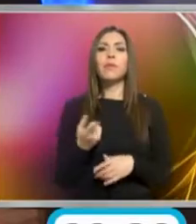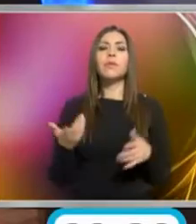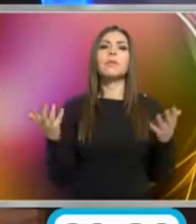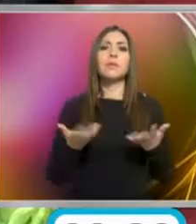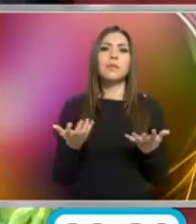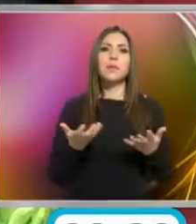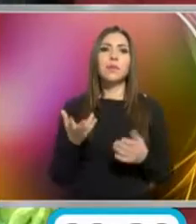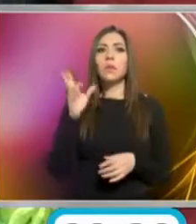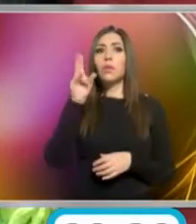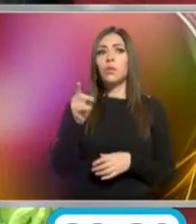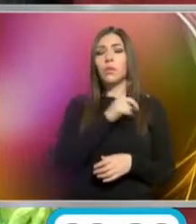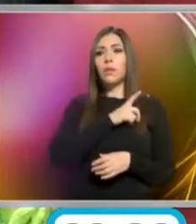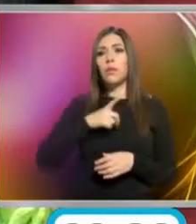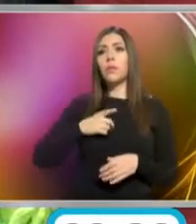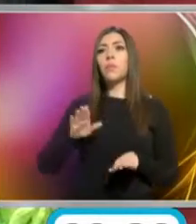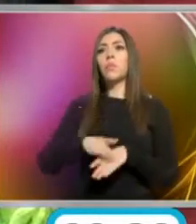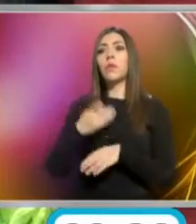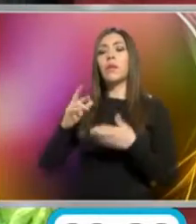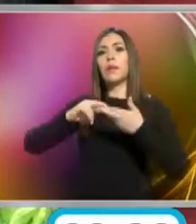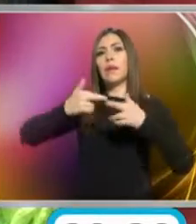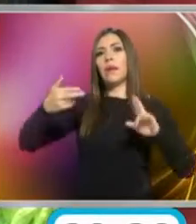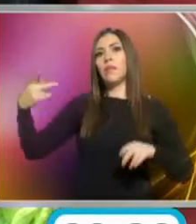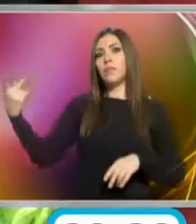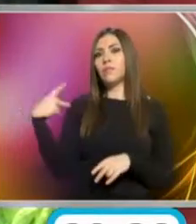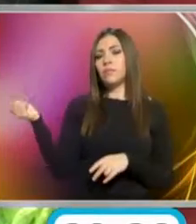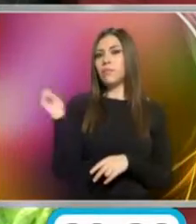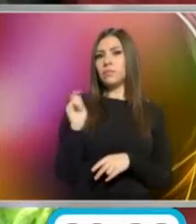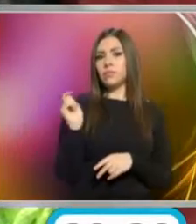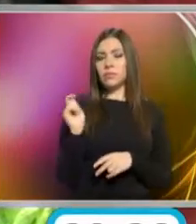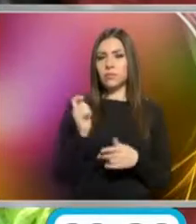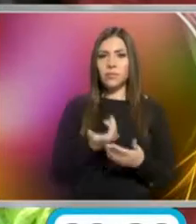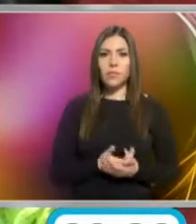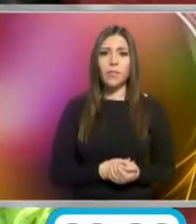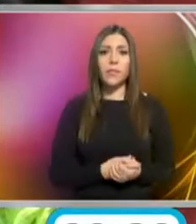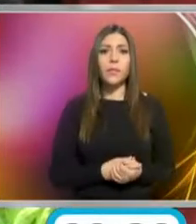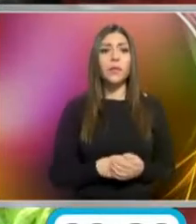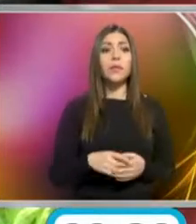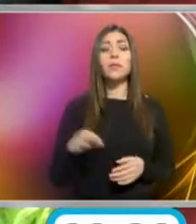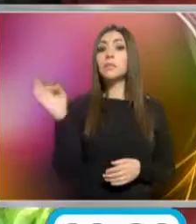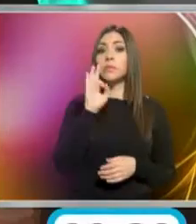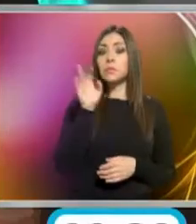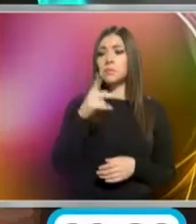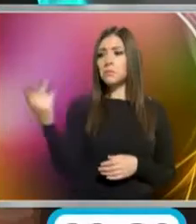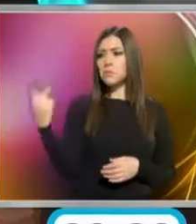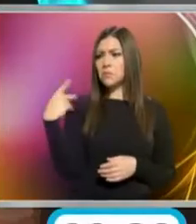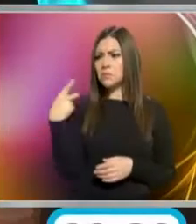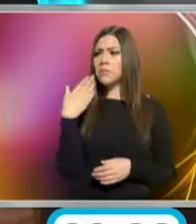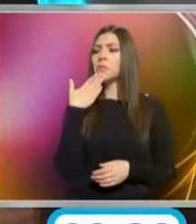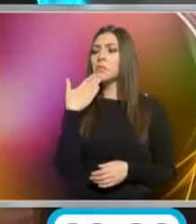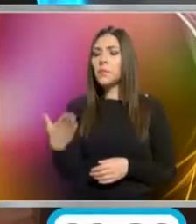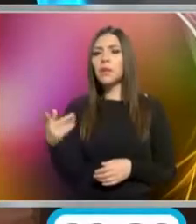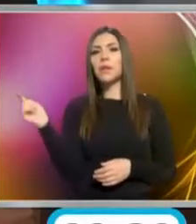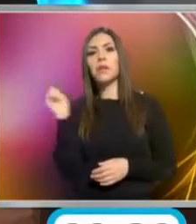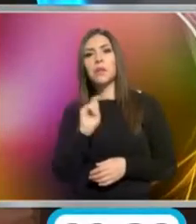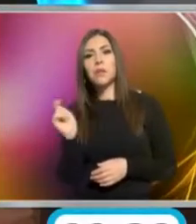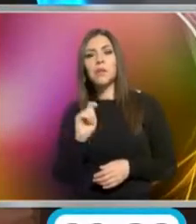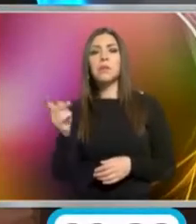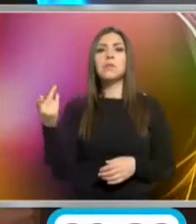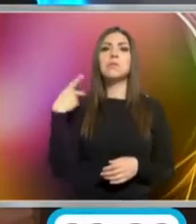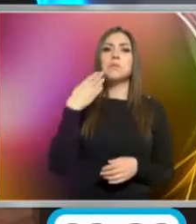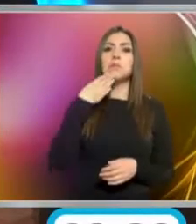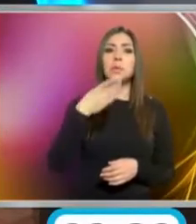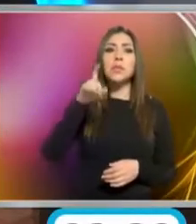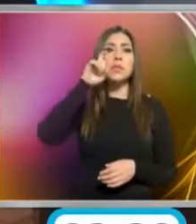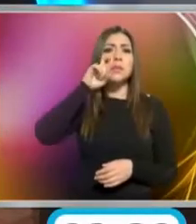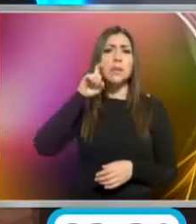ver con la relación en sí. Otro mito de la infidelidad es que si tienes una buena relación con la persona, si hay un buen sexo, no